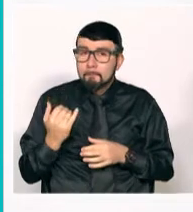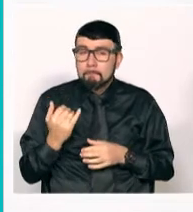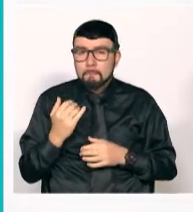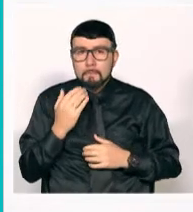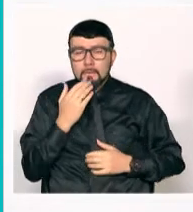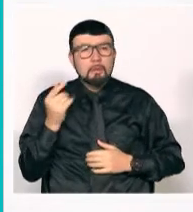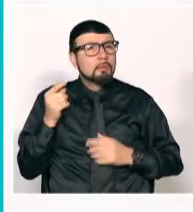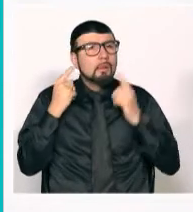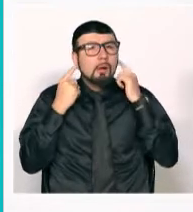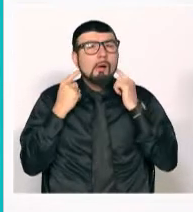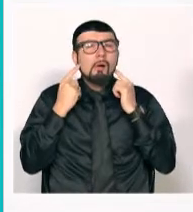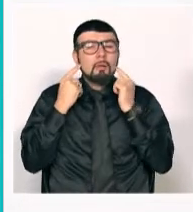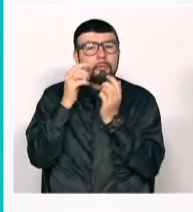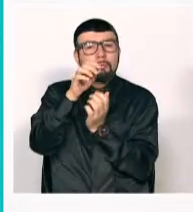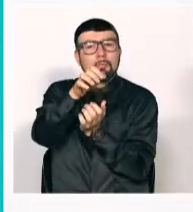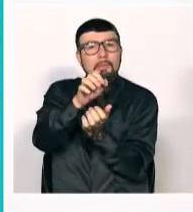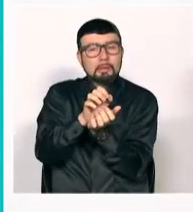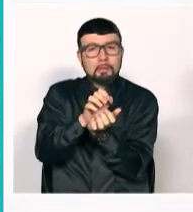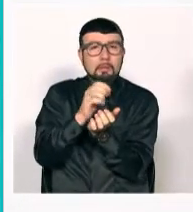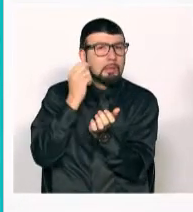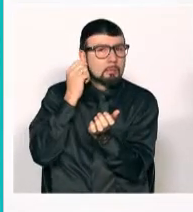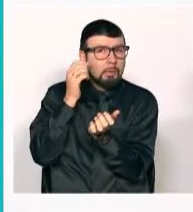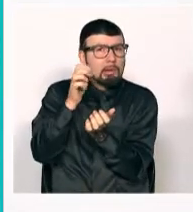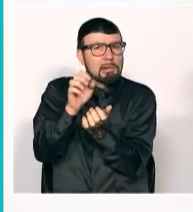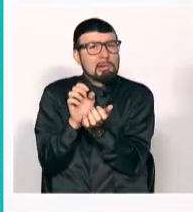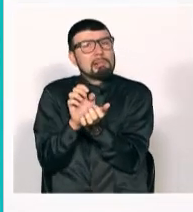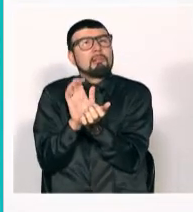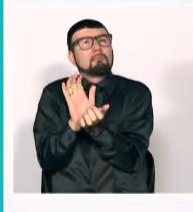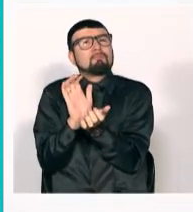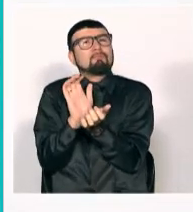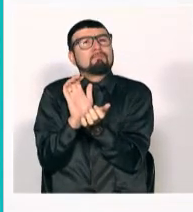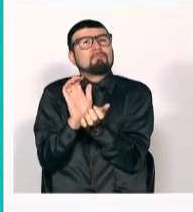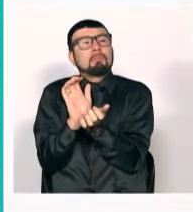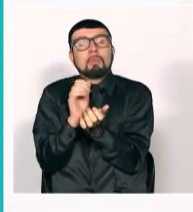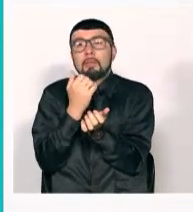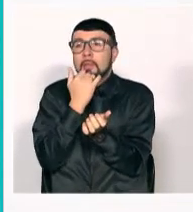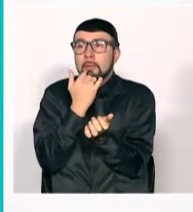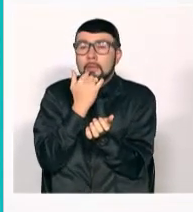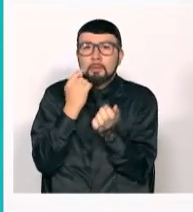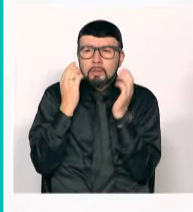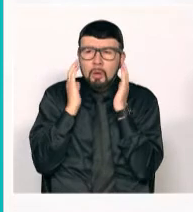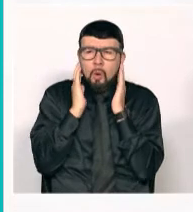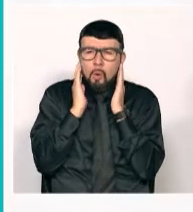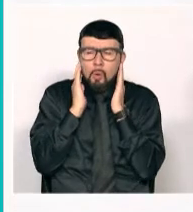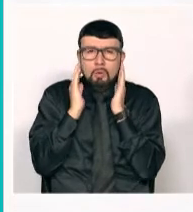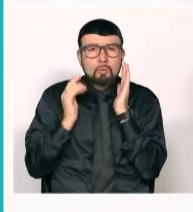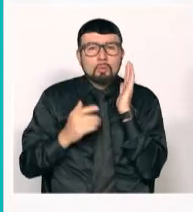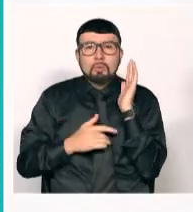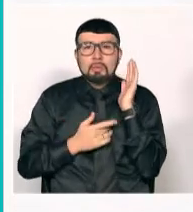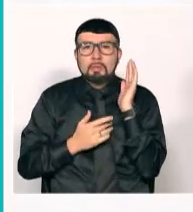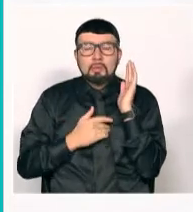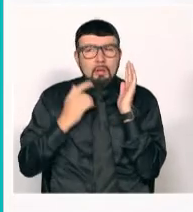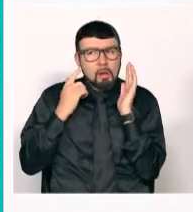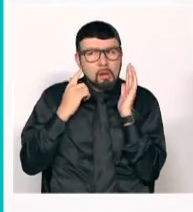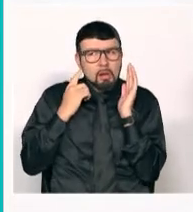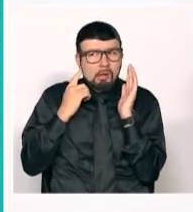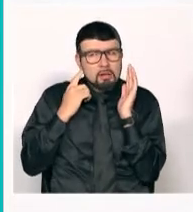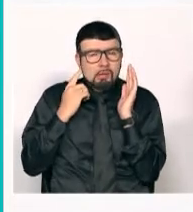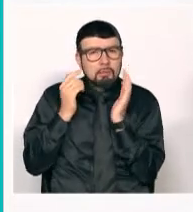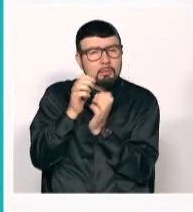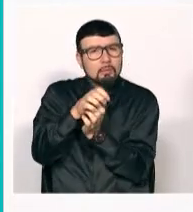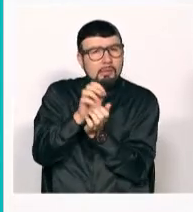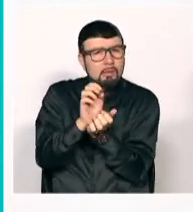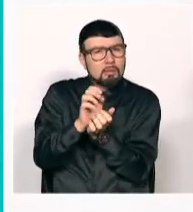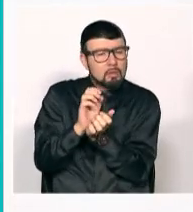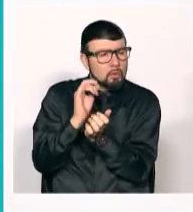eminencia articular el disco se queda, entonces nosotros podemos empezar a sentir unos ruidos. ¿Por qué se